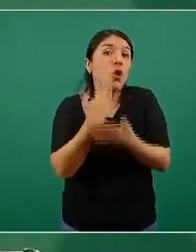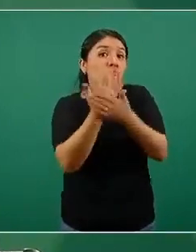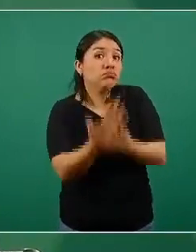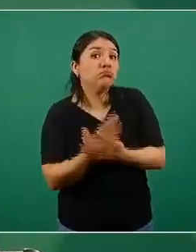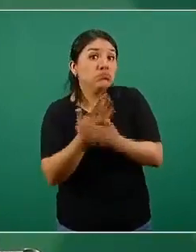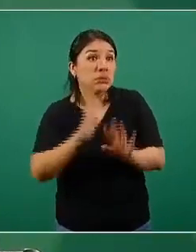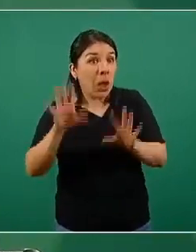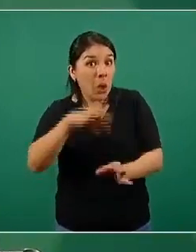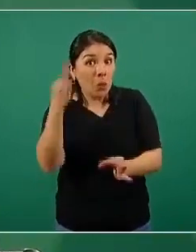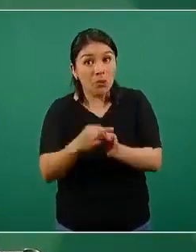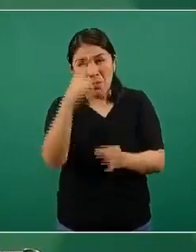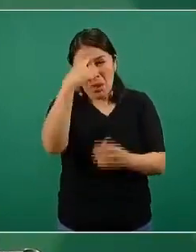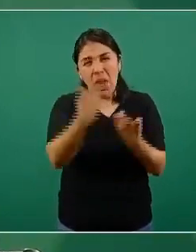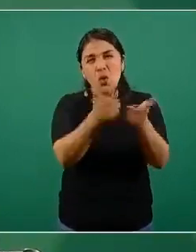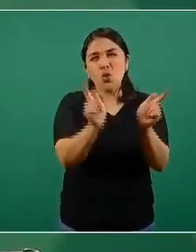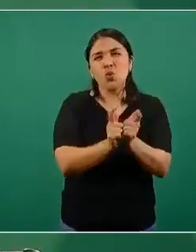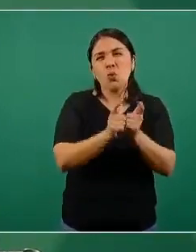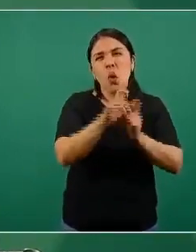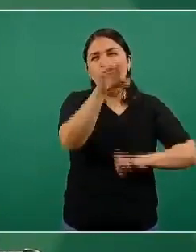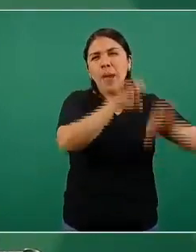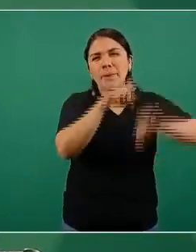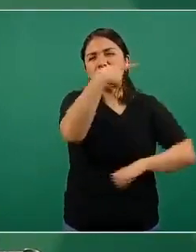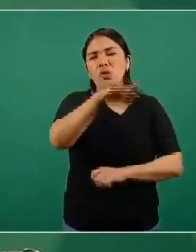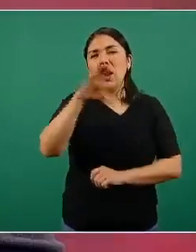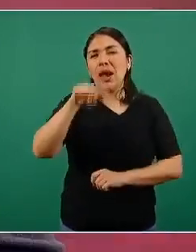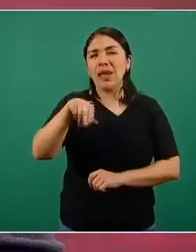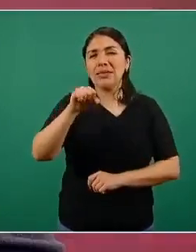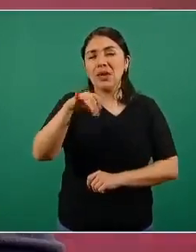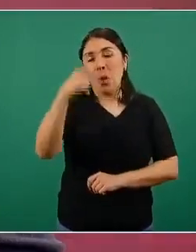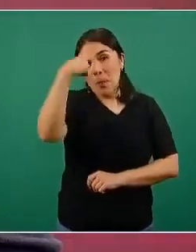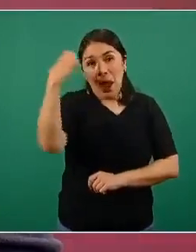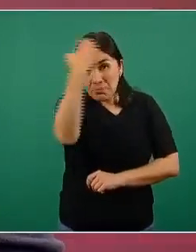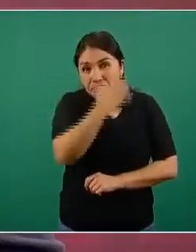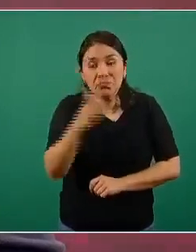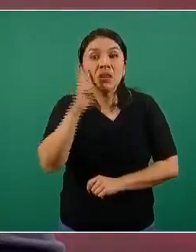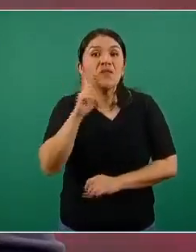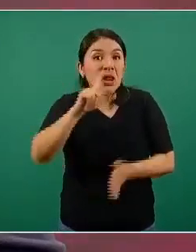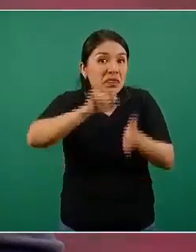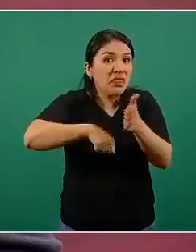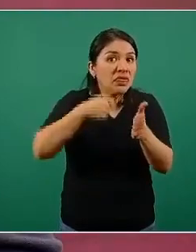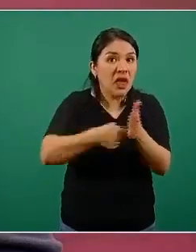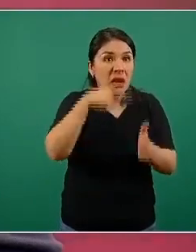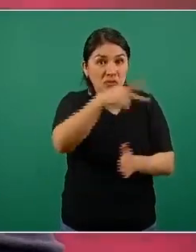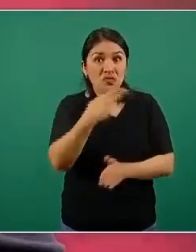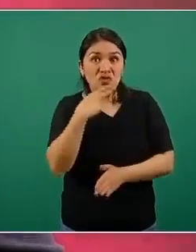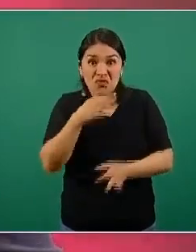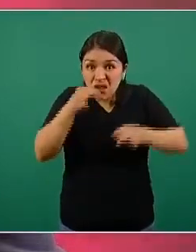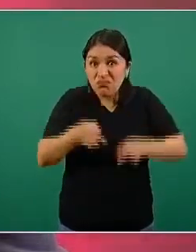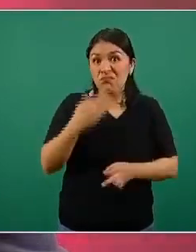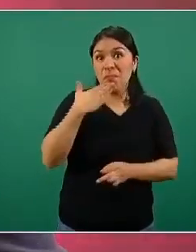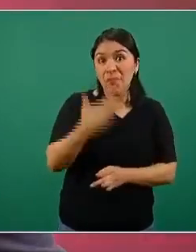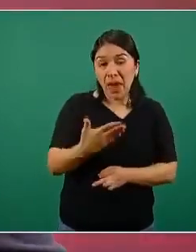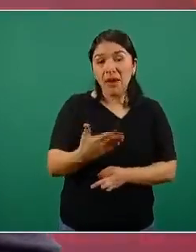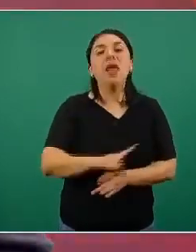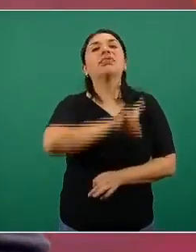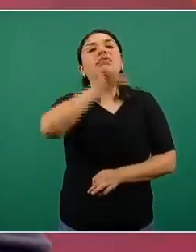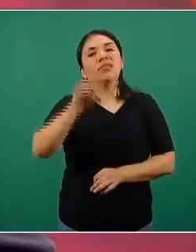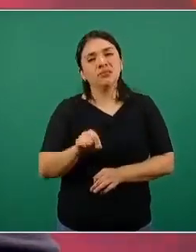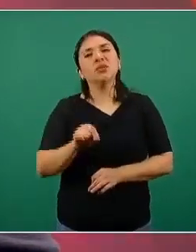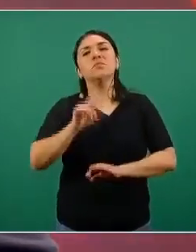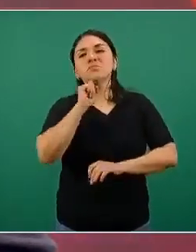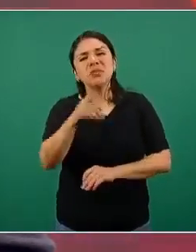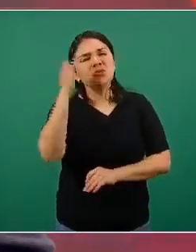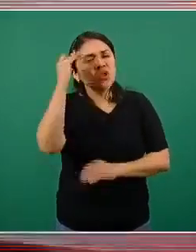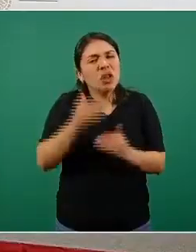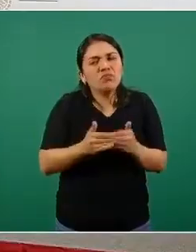por parte del grupo de CanSino para tener ya la evaluación técnica de la eficacia y posterior o en el